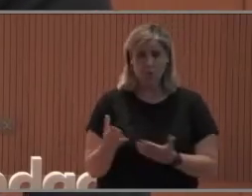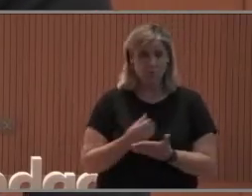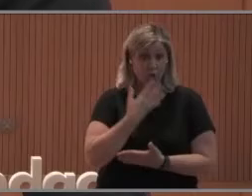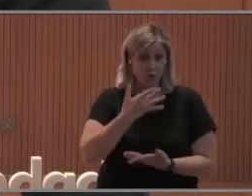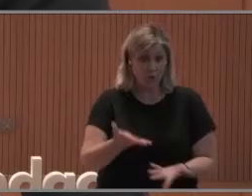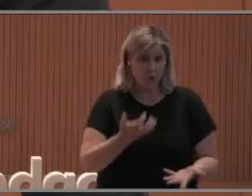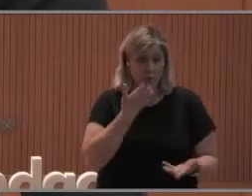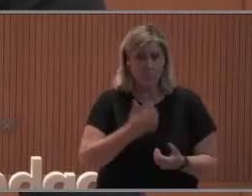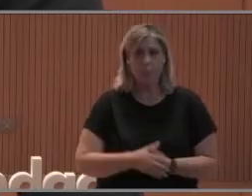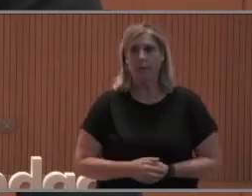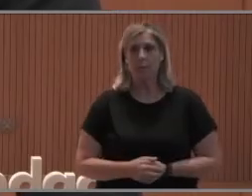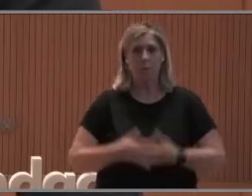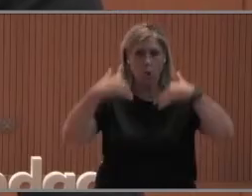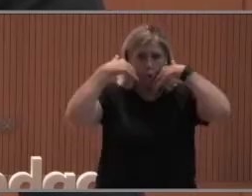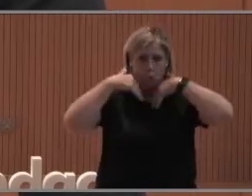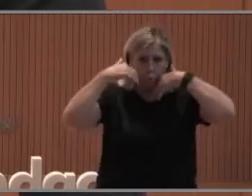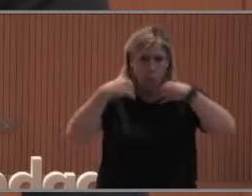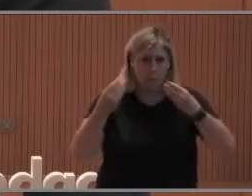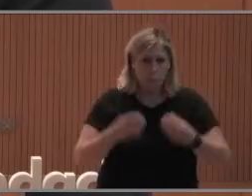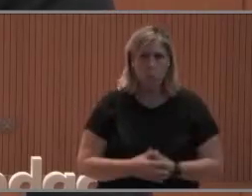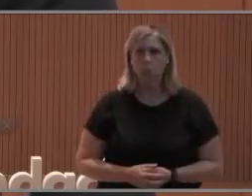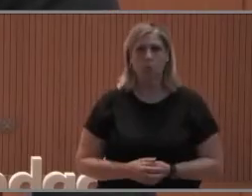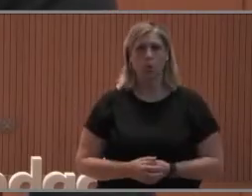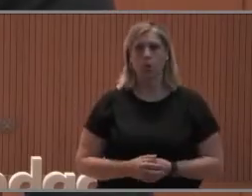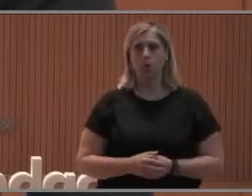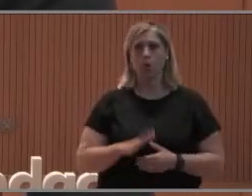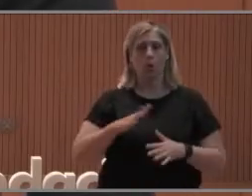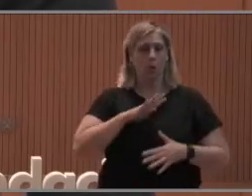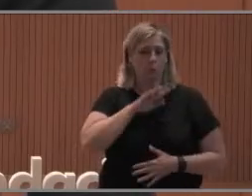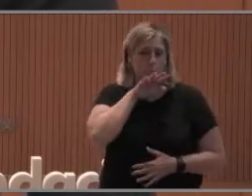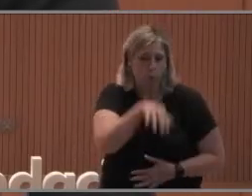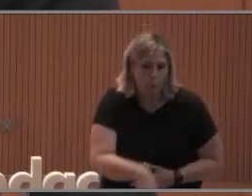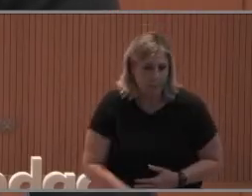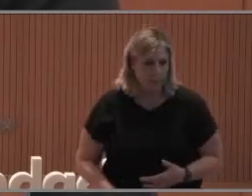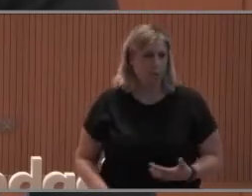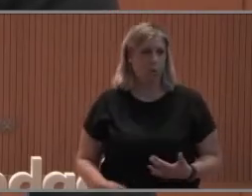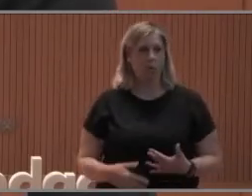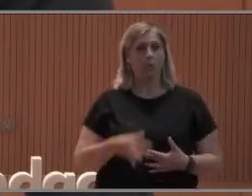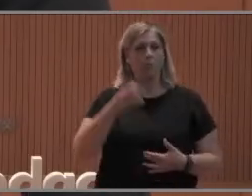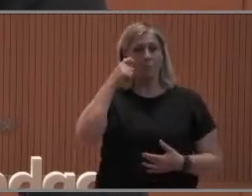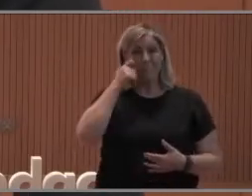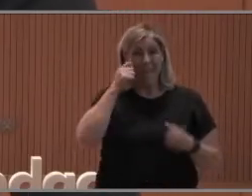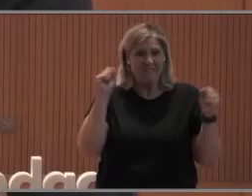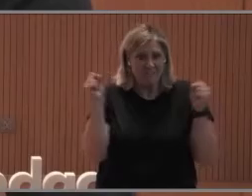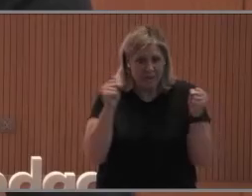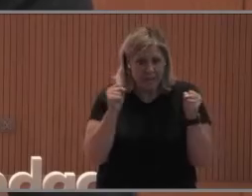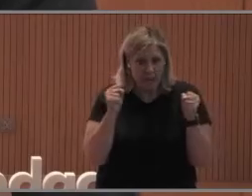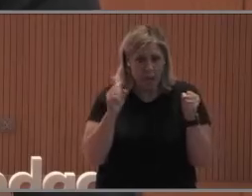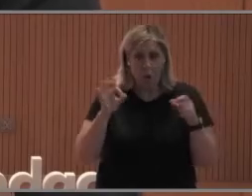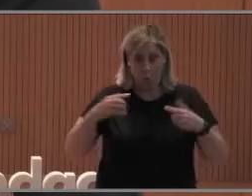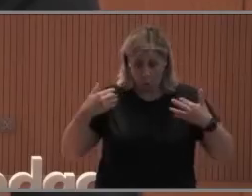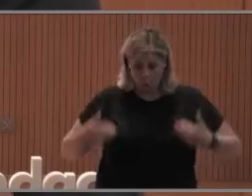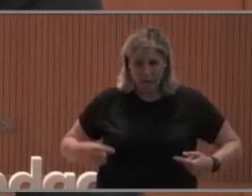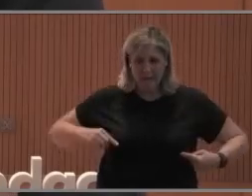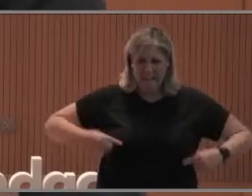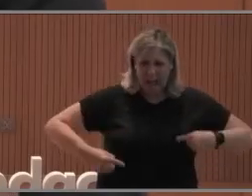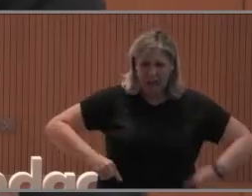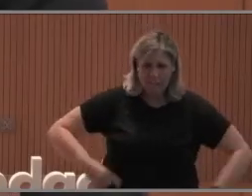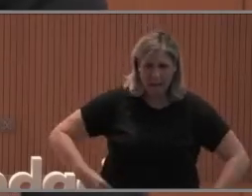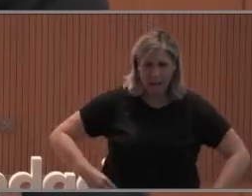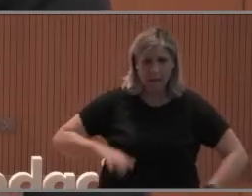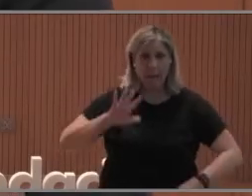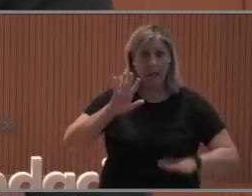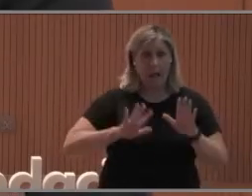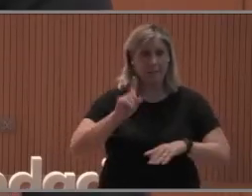como es sudor abundante, piel fría, pulso rápido, náuseas, vómitos, calambres por calor, podemos encontrar las quemaduras